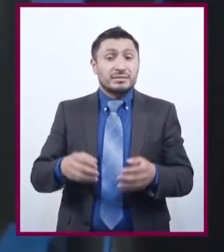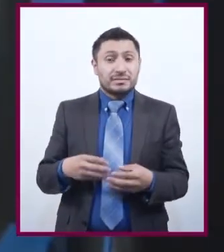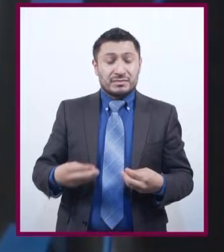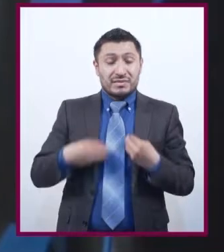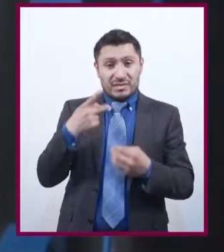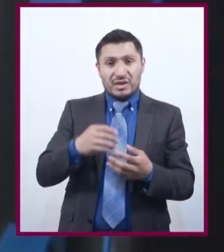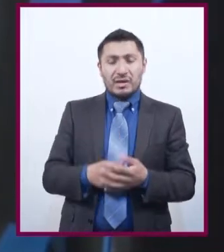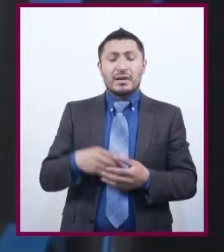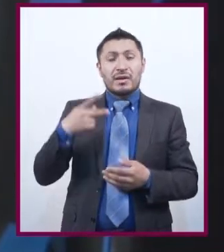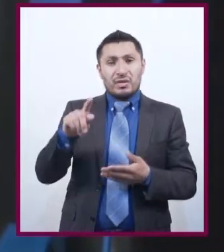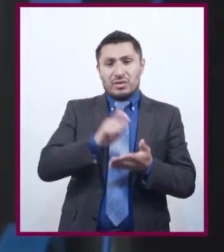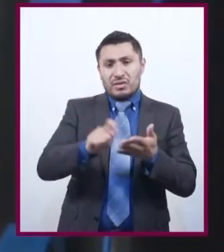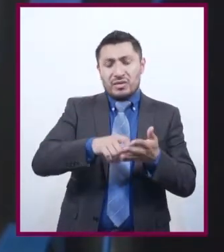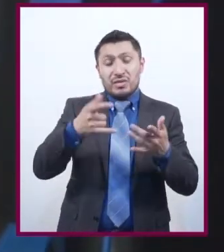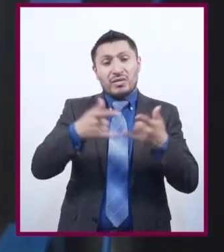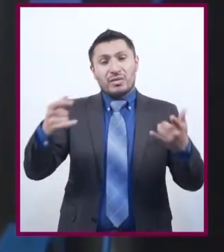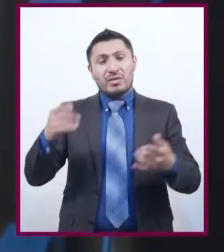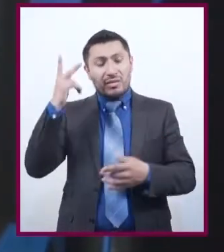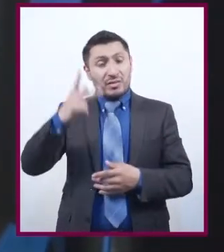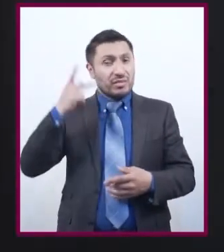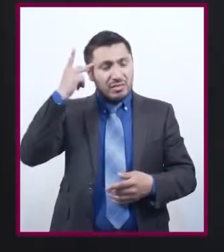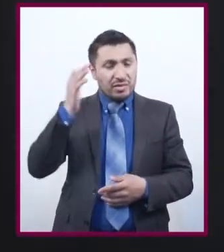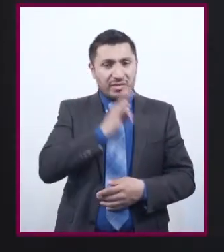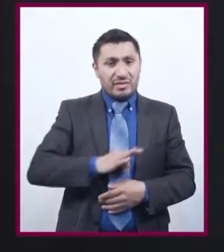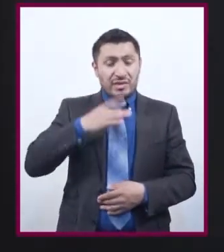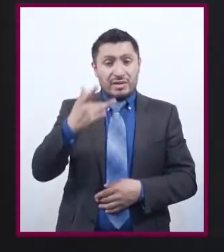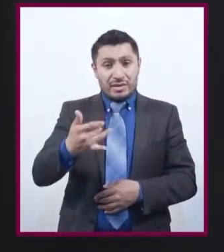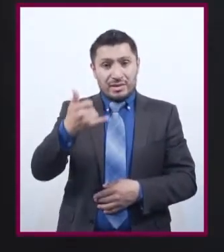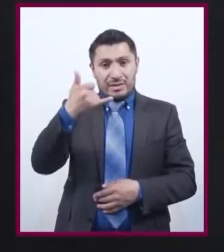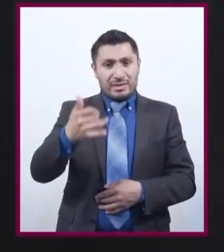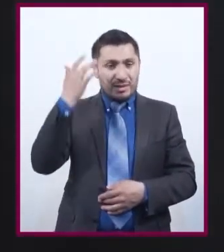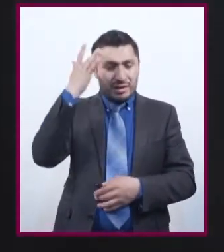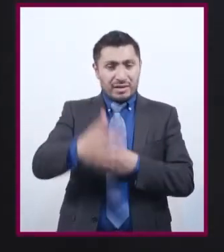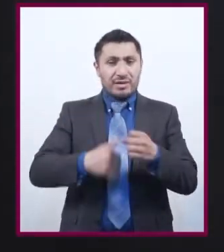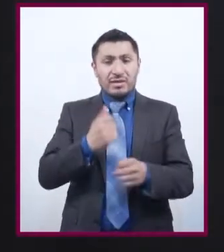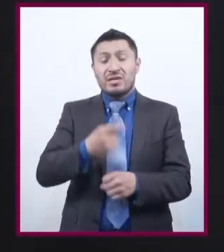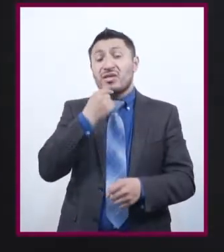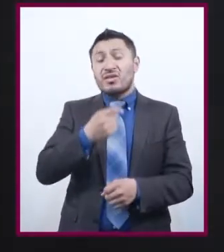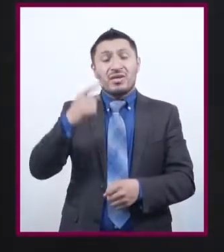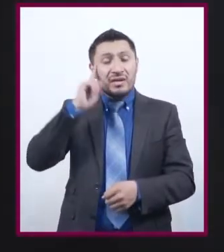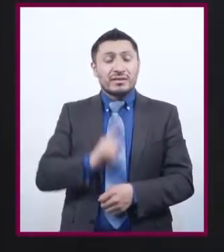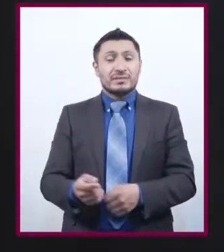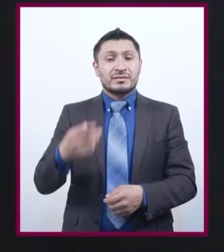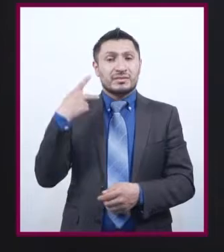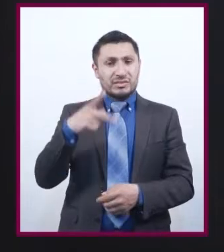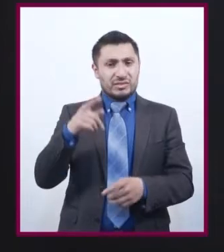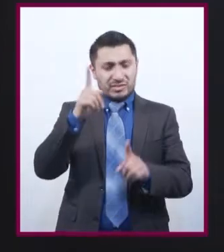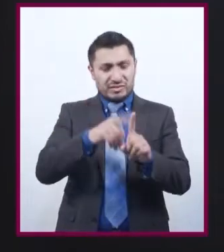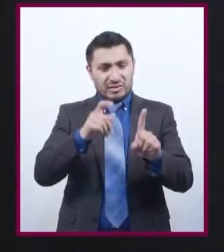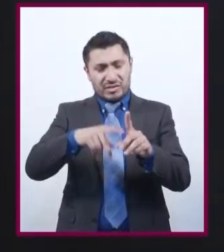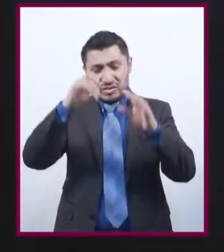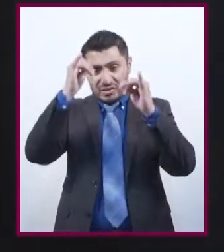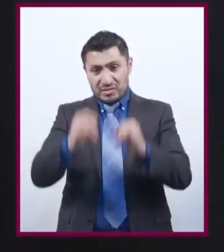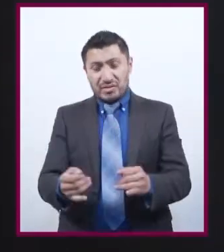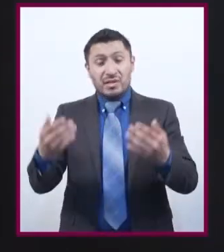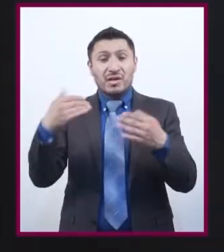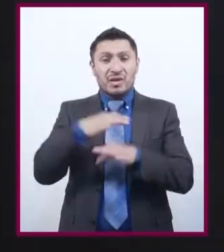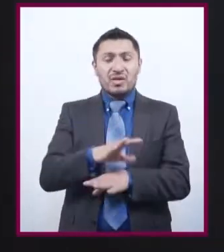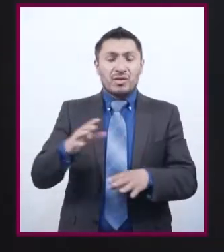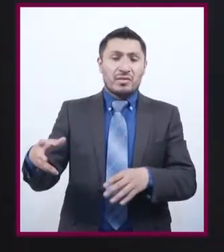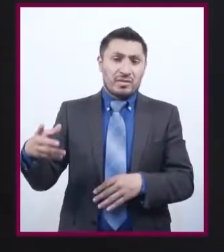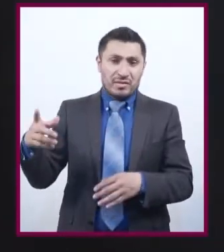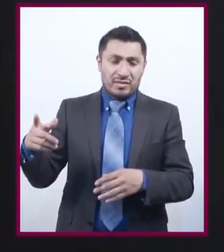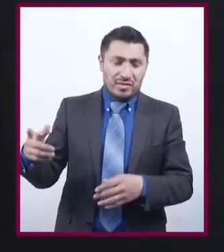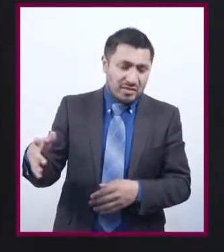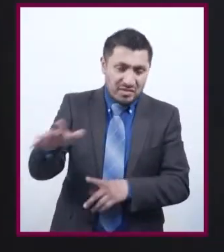entre las obras de su autoría están los cuentos El príncipe feliz y el cumpleaños de la infanta en los cuales plasmó su crítica